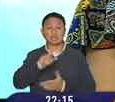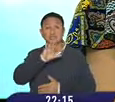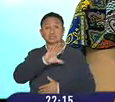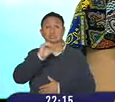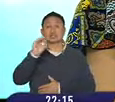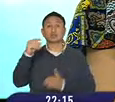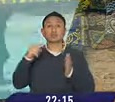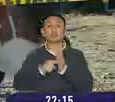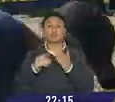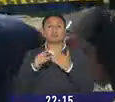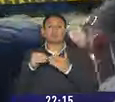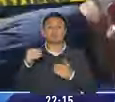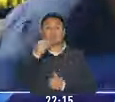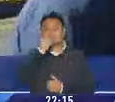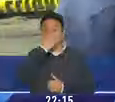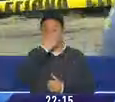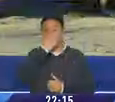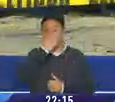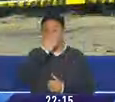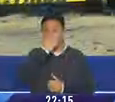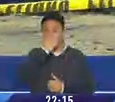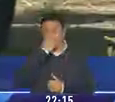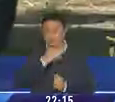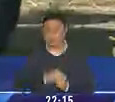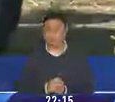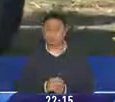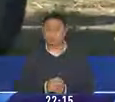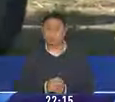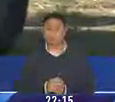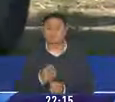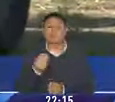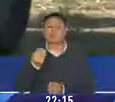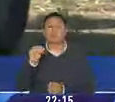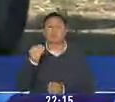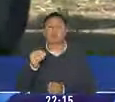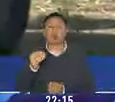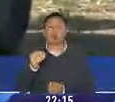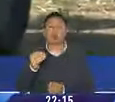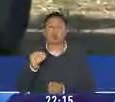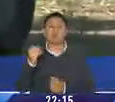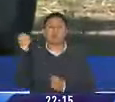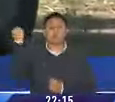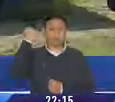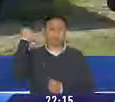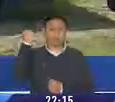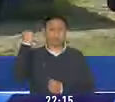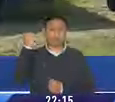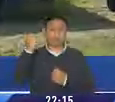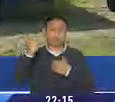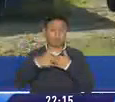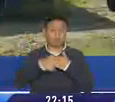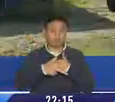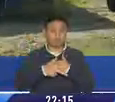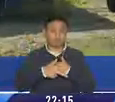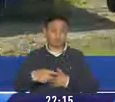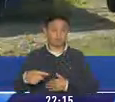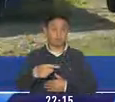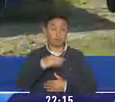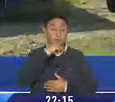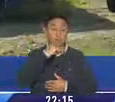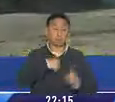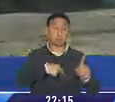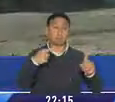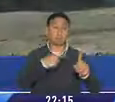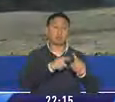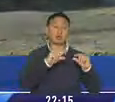$500,000. Un joven creador de contenidos fue asesinado a balas en Manta, provincia de Manabí. La víctima estaba con un